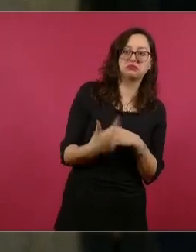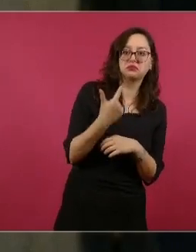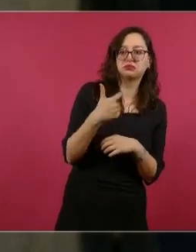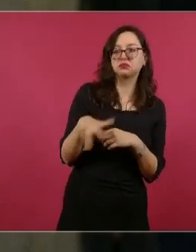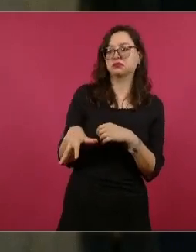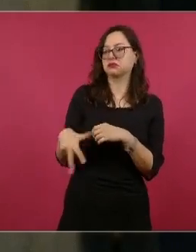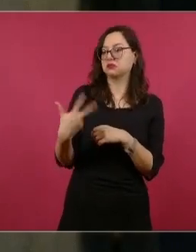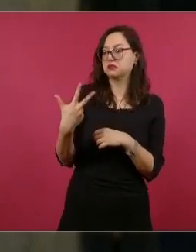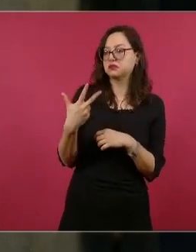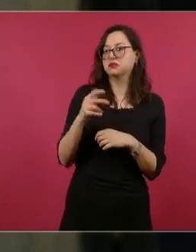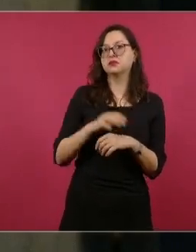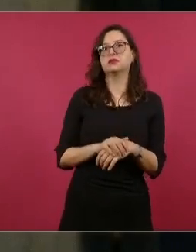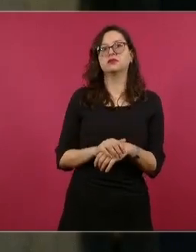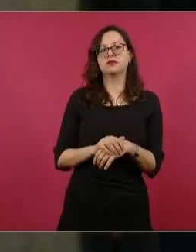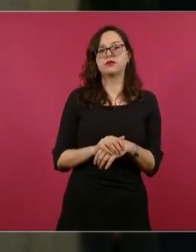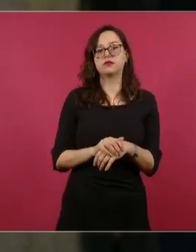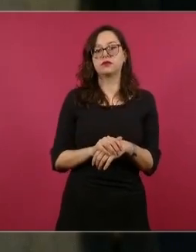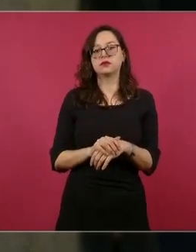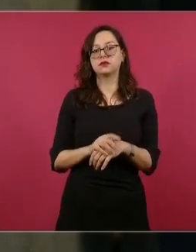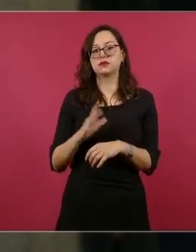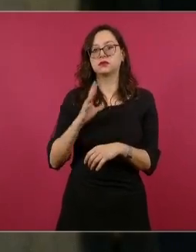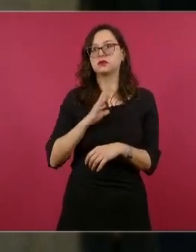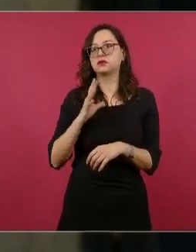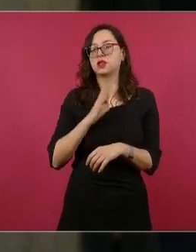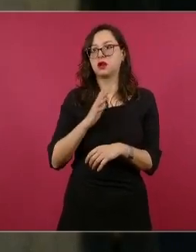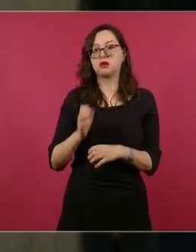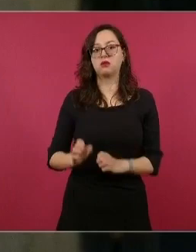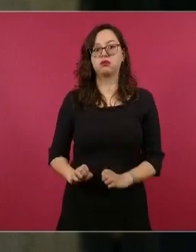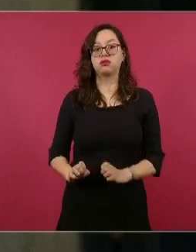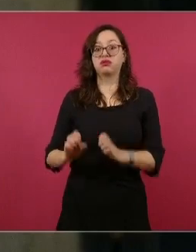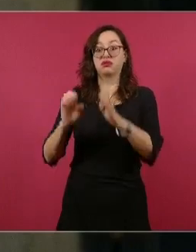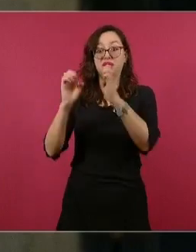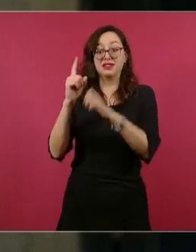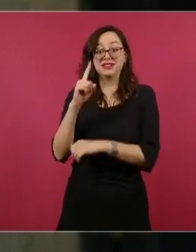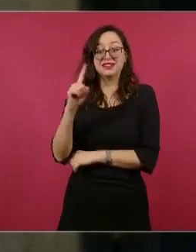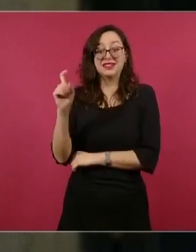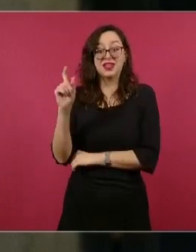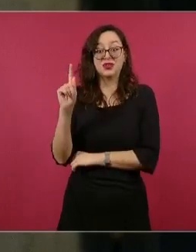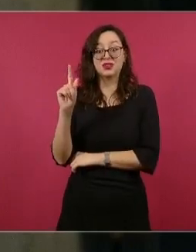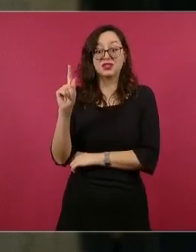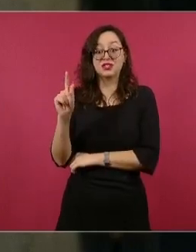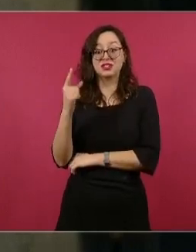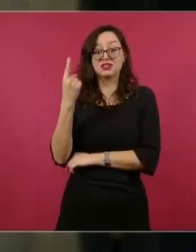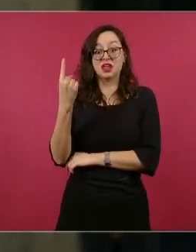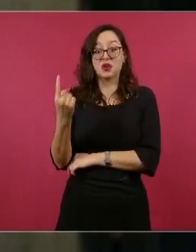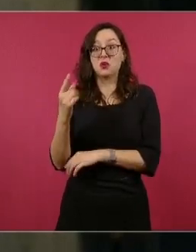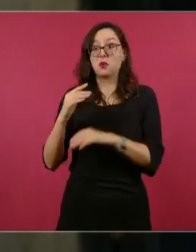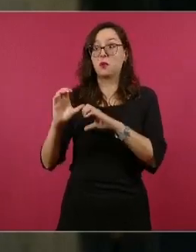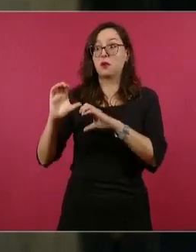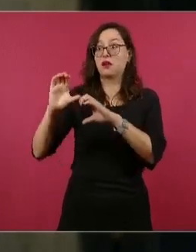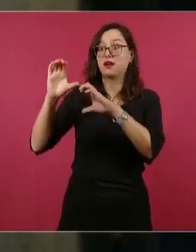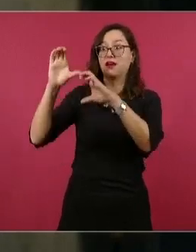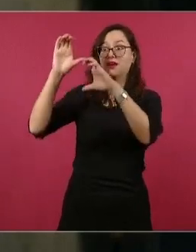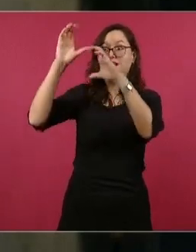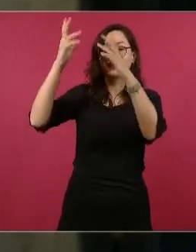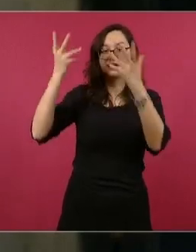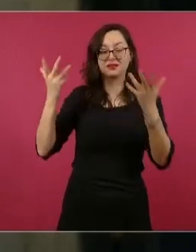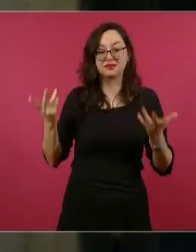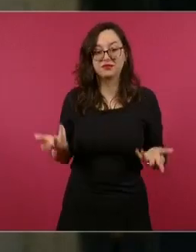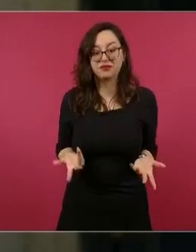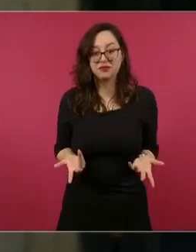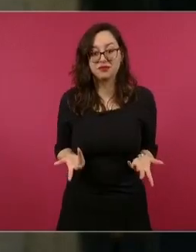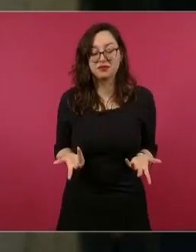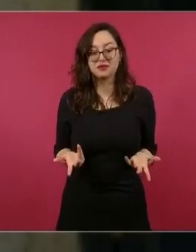el más emblemático, Harvard, 171, lleva 30 pisos. Le